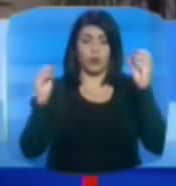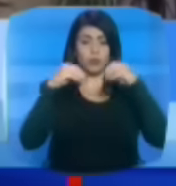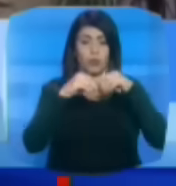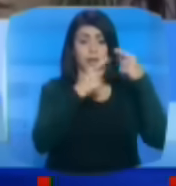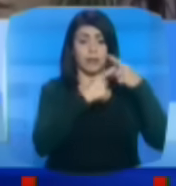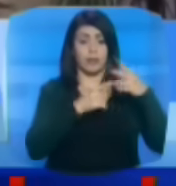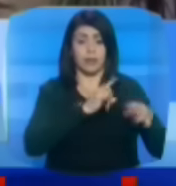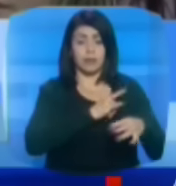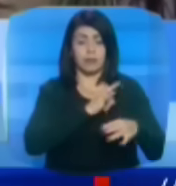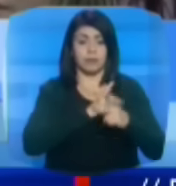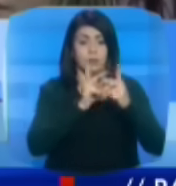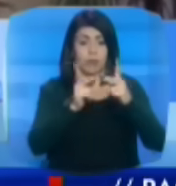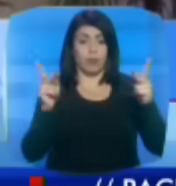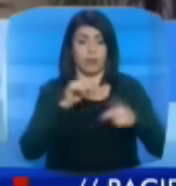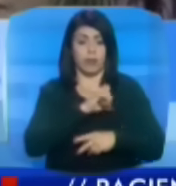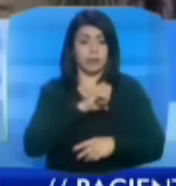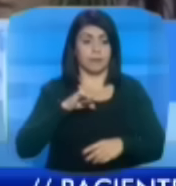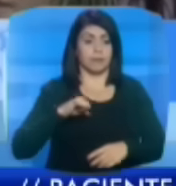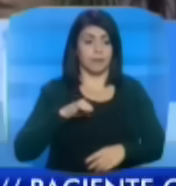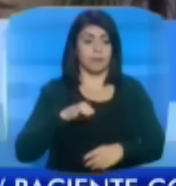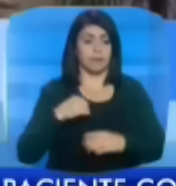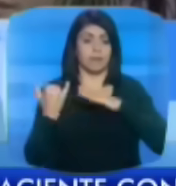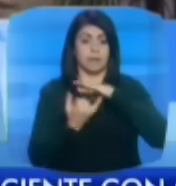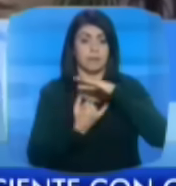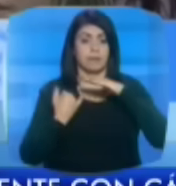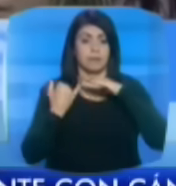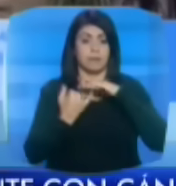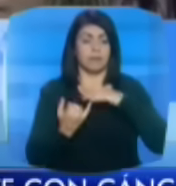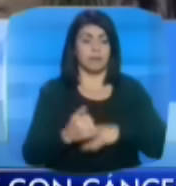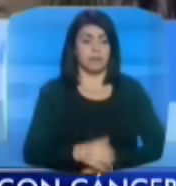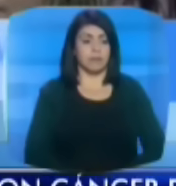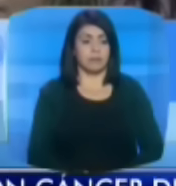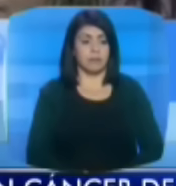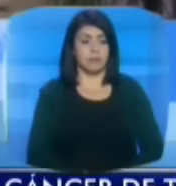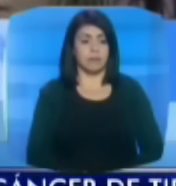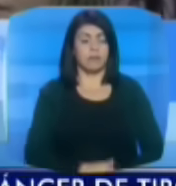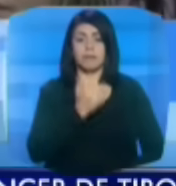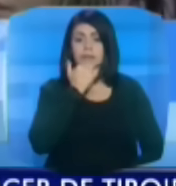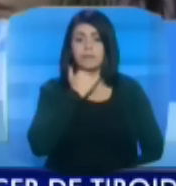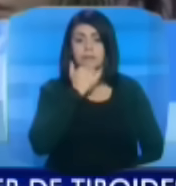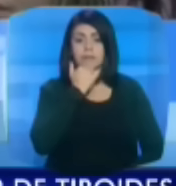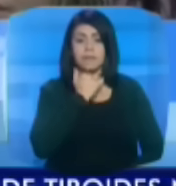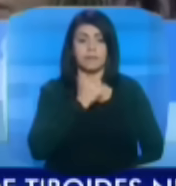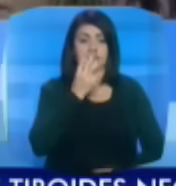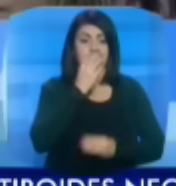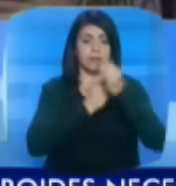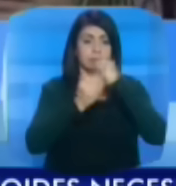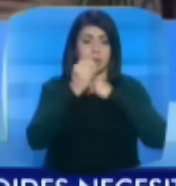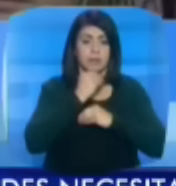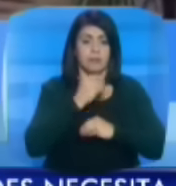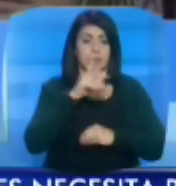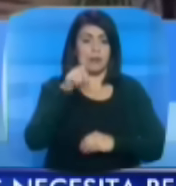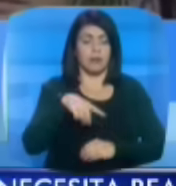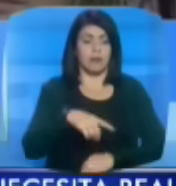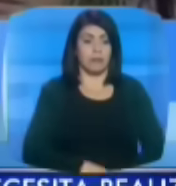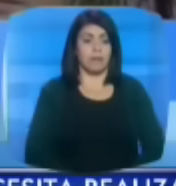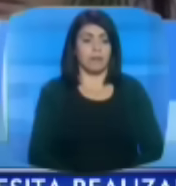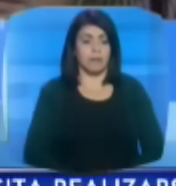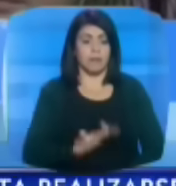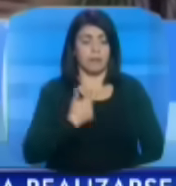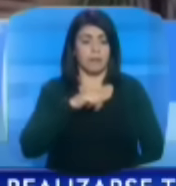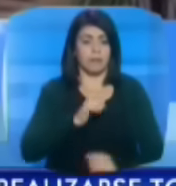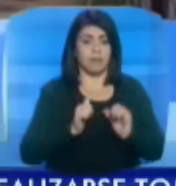distintas universidades públicas y privadas y el Instituto Valenciano de Gastronomía. Además,